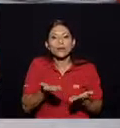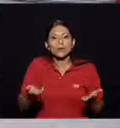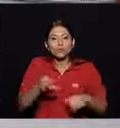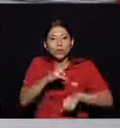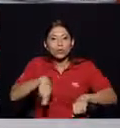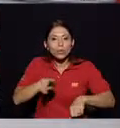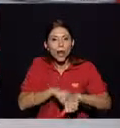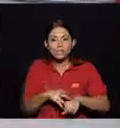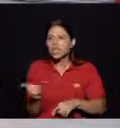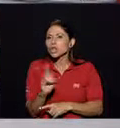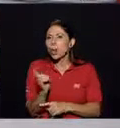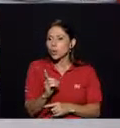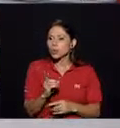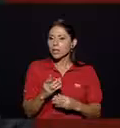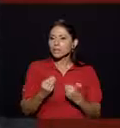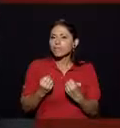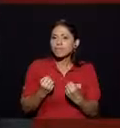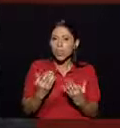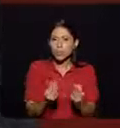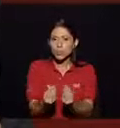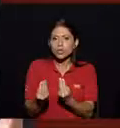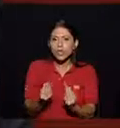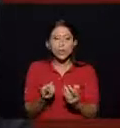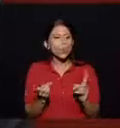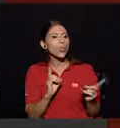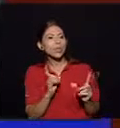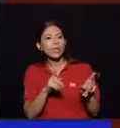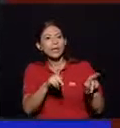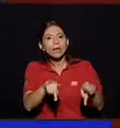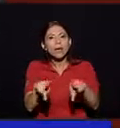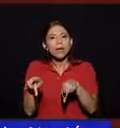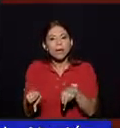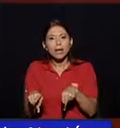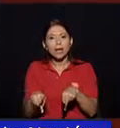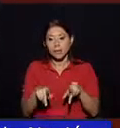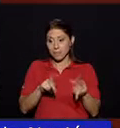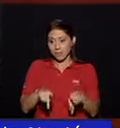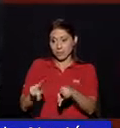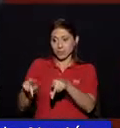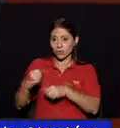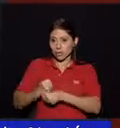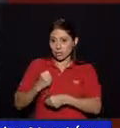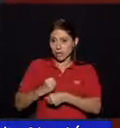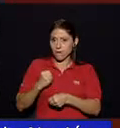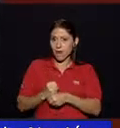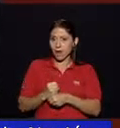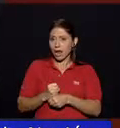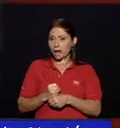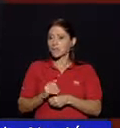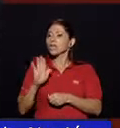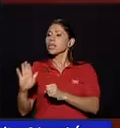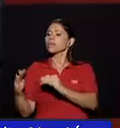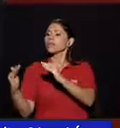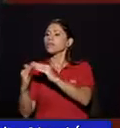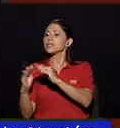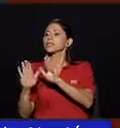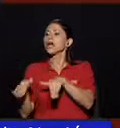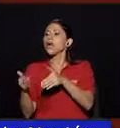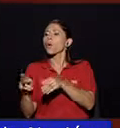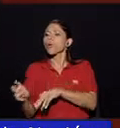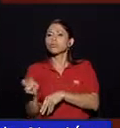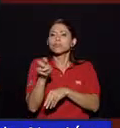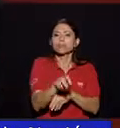su potencial productivo, dónde está la población, cuál es la mejor manera de mover población trabajadora de sus residencias a